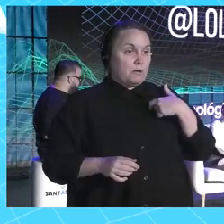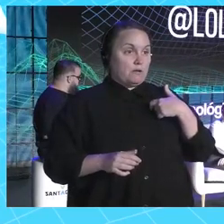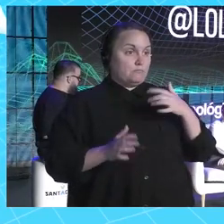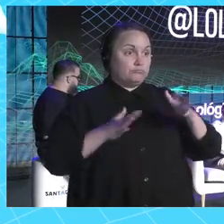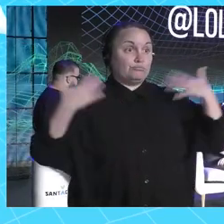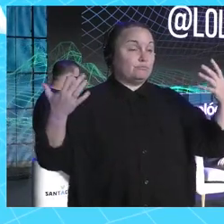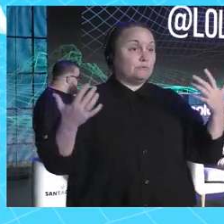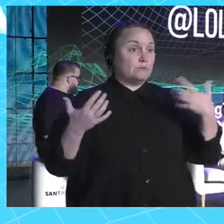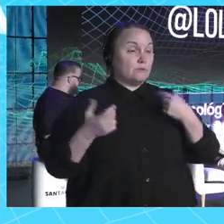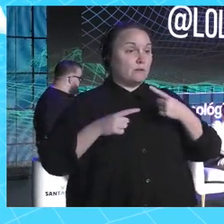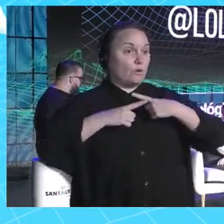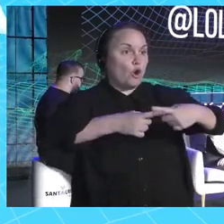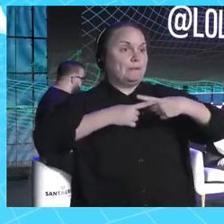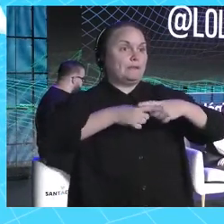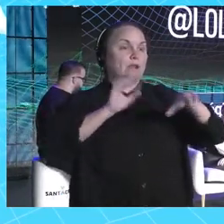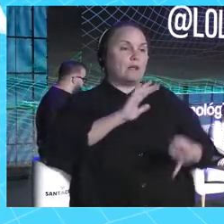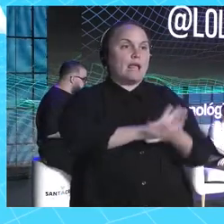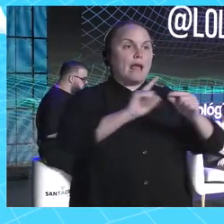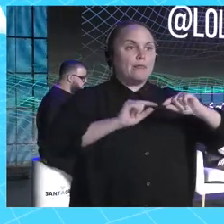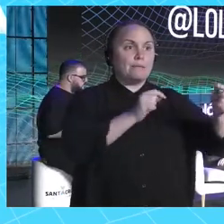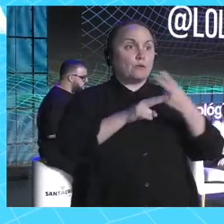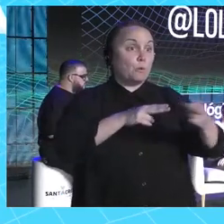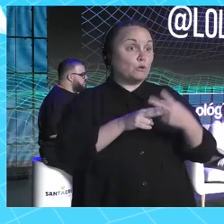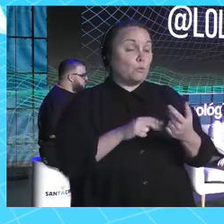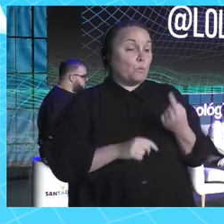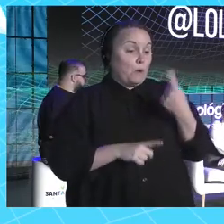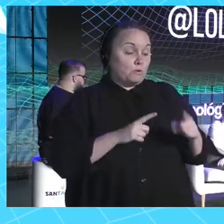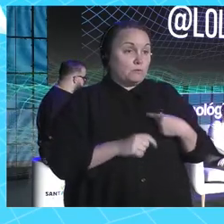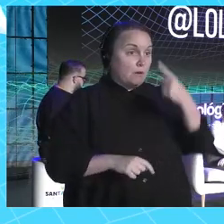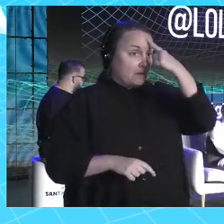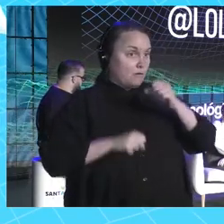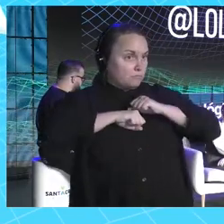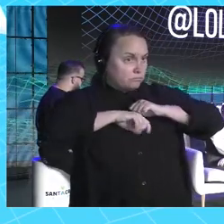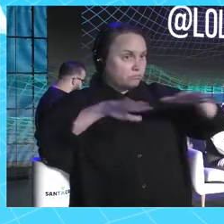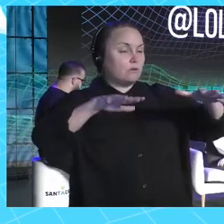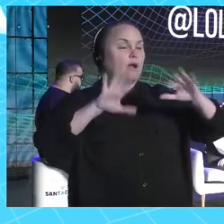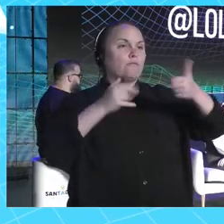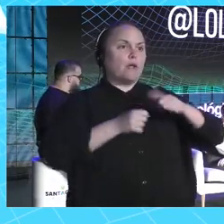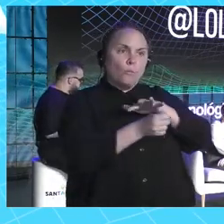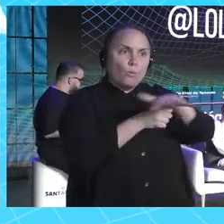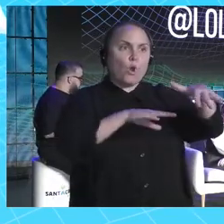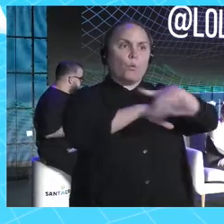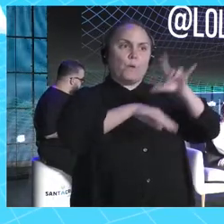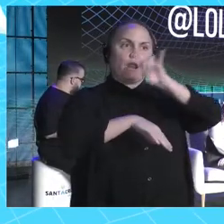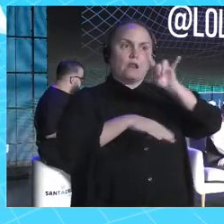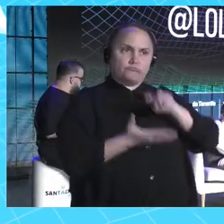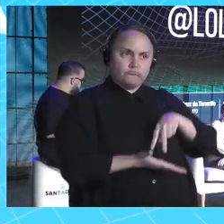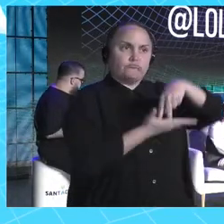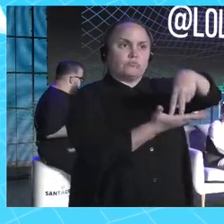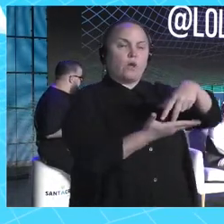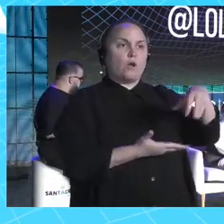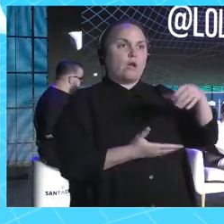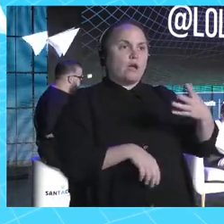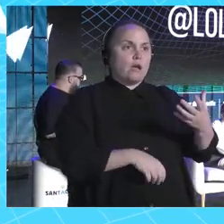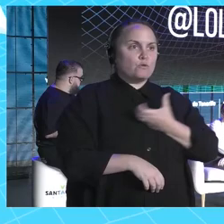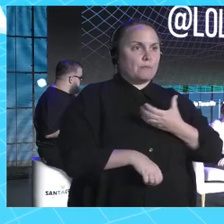lo ha generado pues debate político una cosa que empezó en mi perfil hizo posicionarse a un gobierno de Canarias a un ayuntamiento